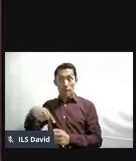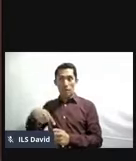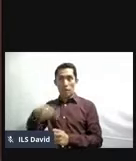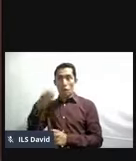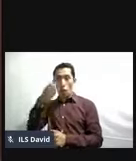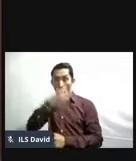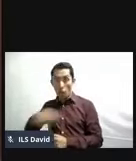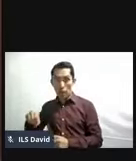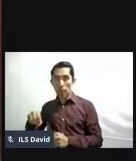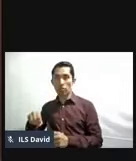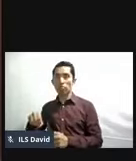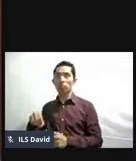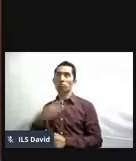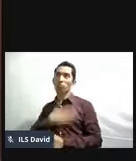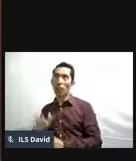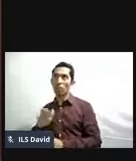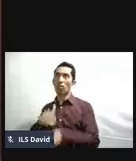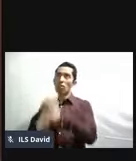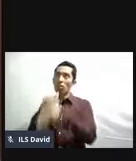error.